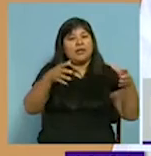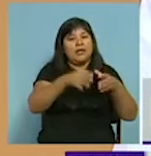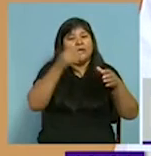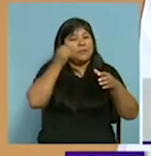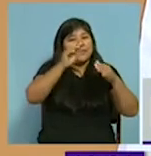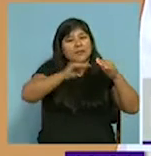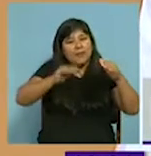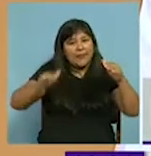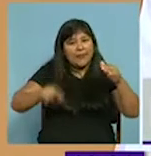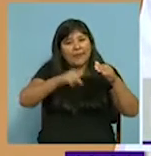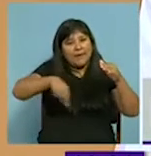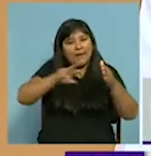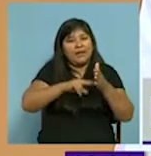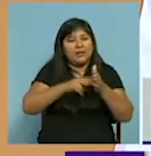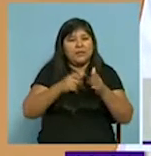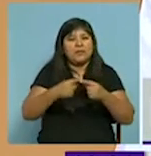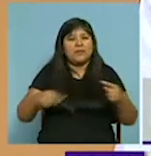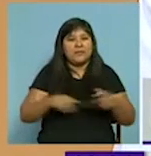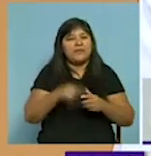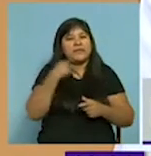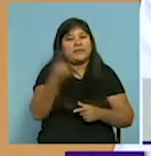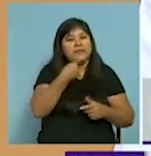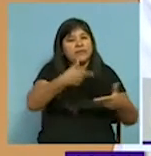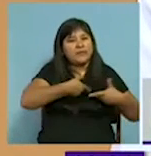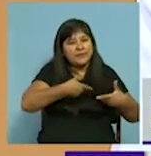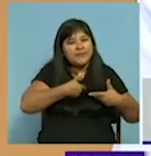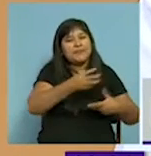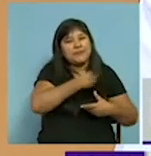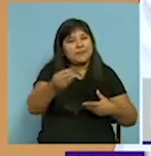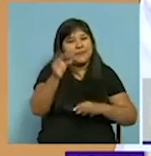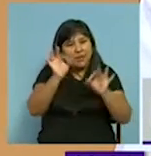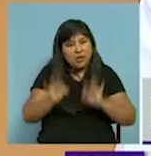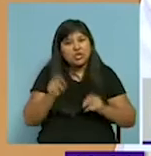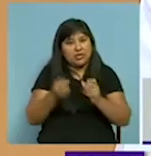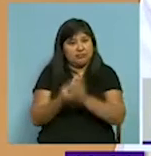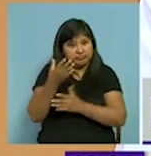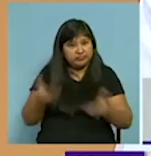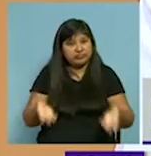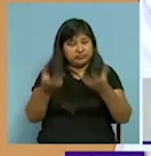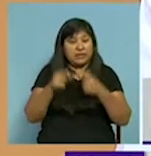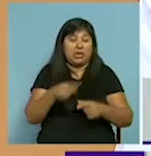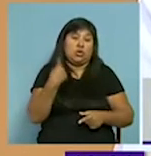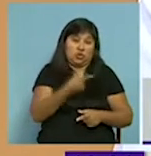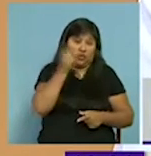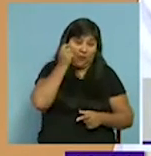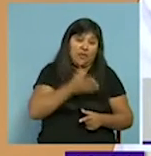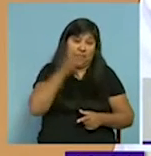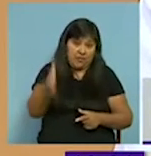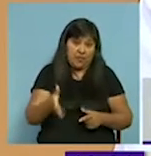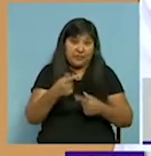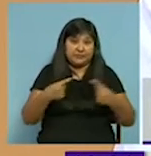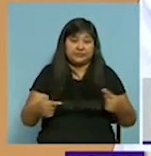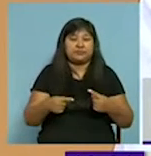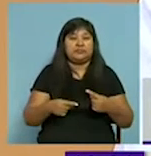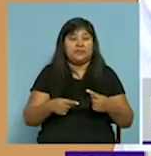con algunos inconvenientes entonces nos convocaron para poder desarrollar un proyecto el cual lo ejecutarlo lo desarrollamos